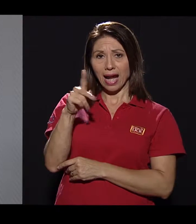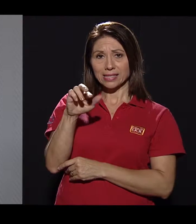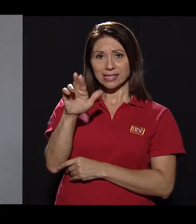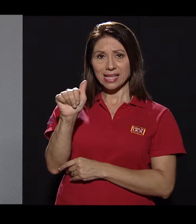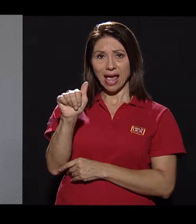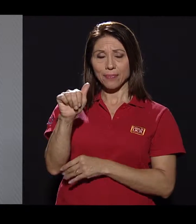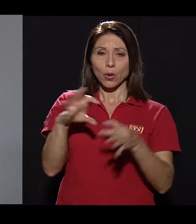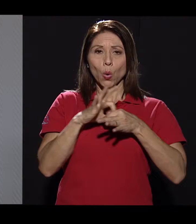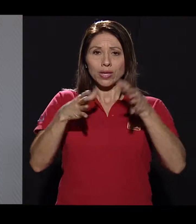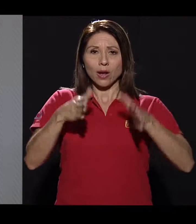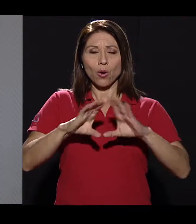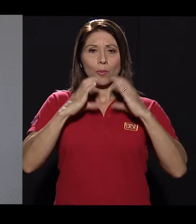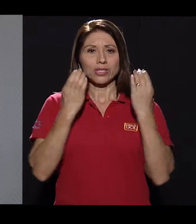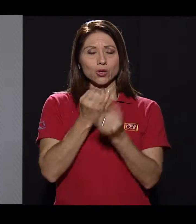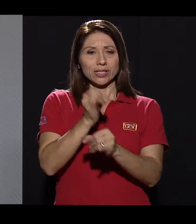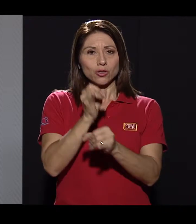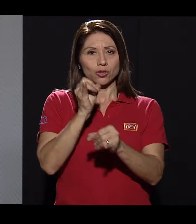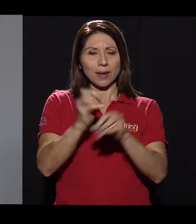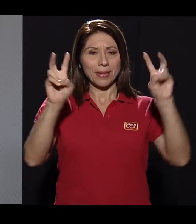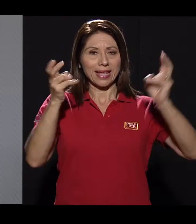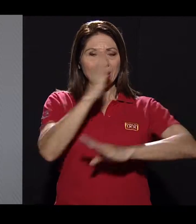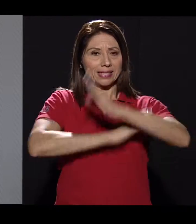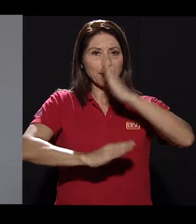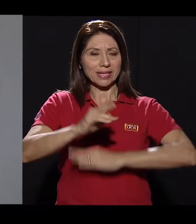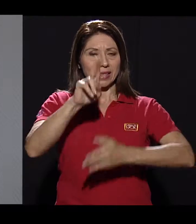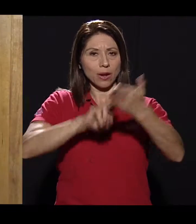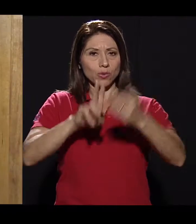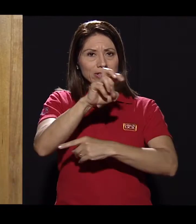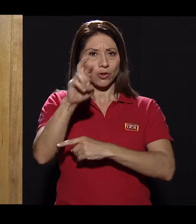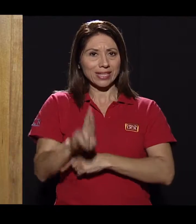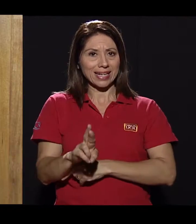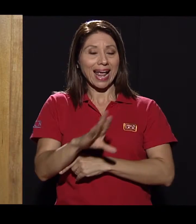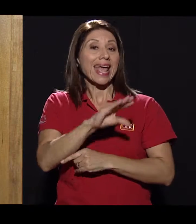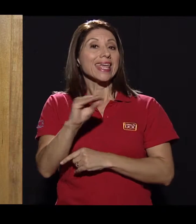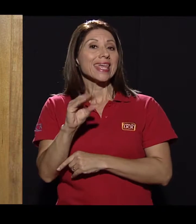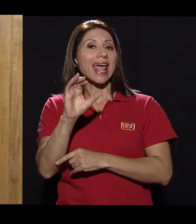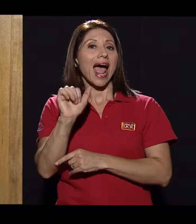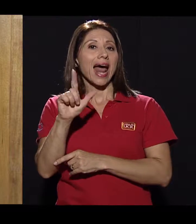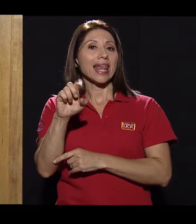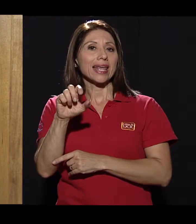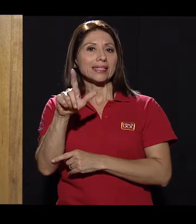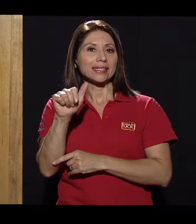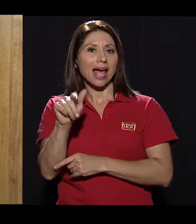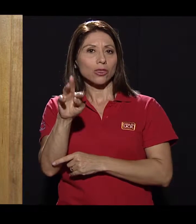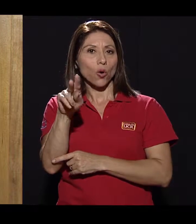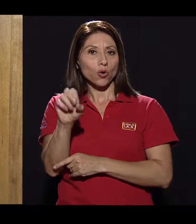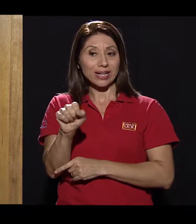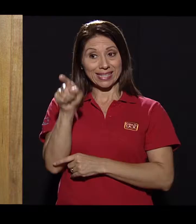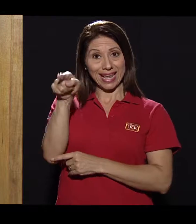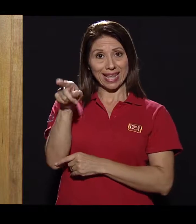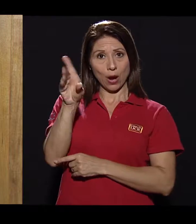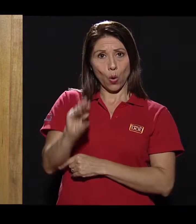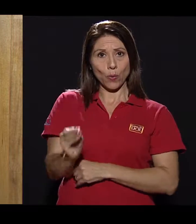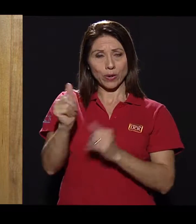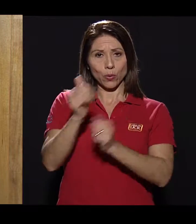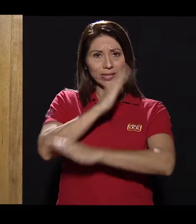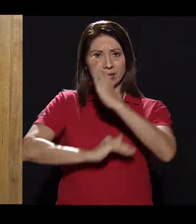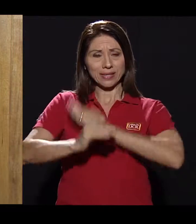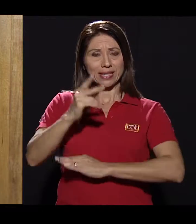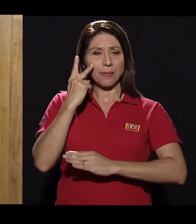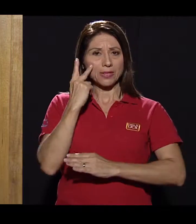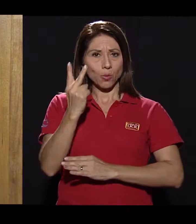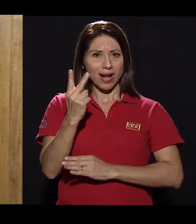de la Comisión Institucional de Materia de Discapacidad CIMAD de la Universidad de Costa Rica, y Alexa Torres, una joven con discapacidad visual,